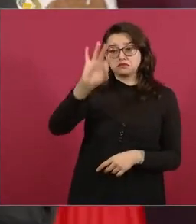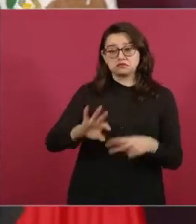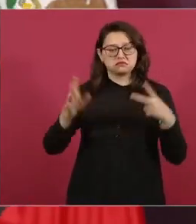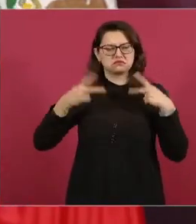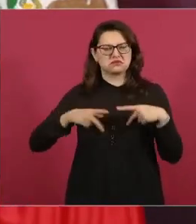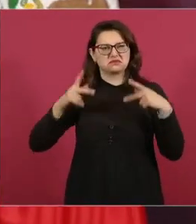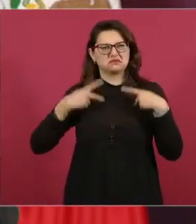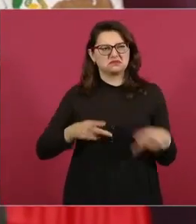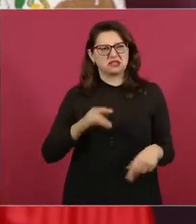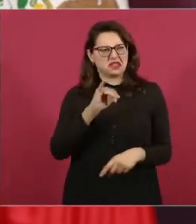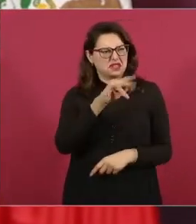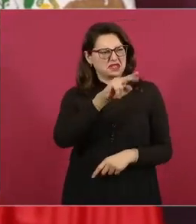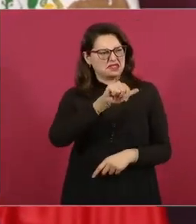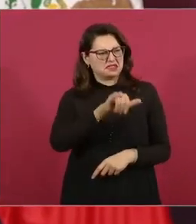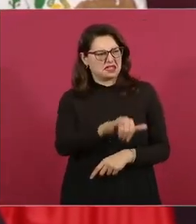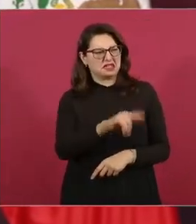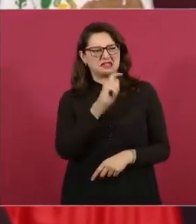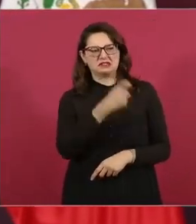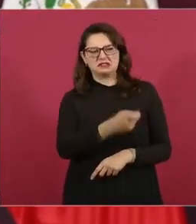ni sabía